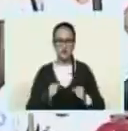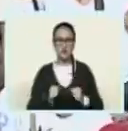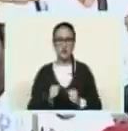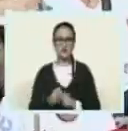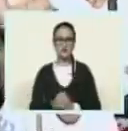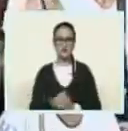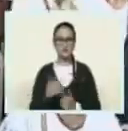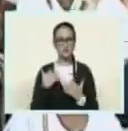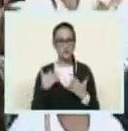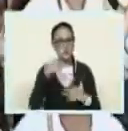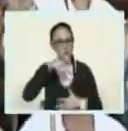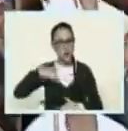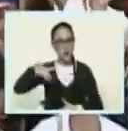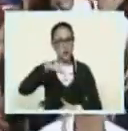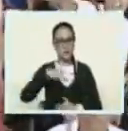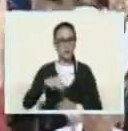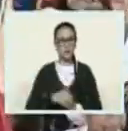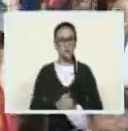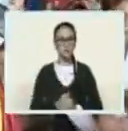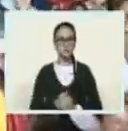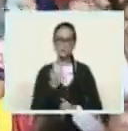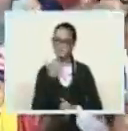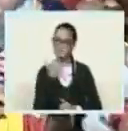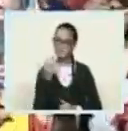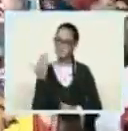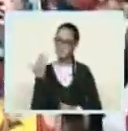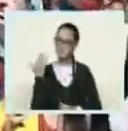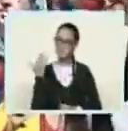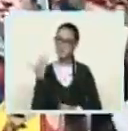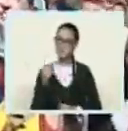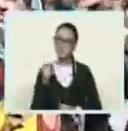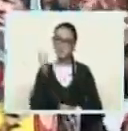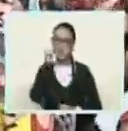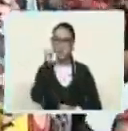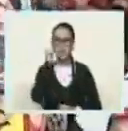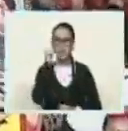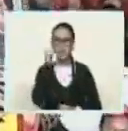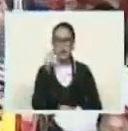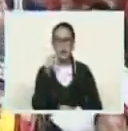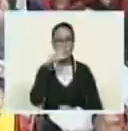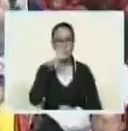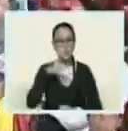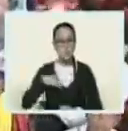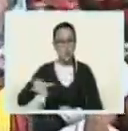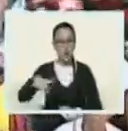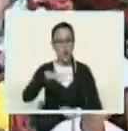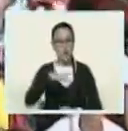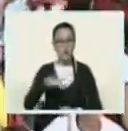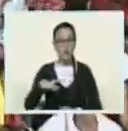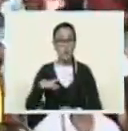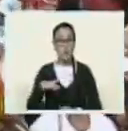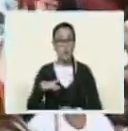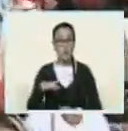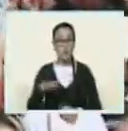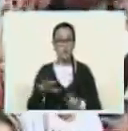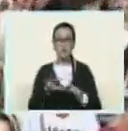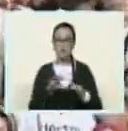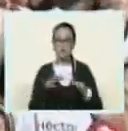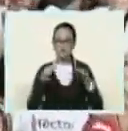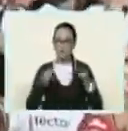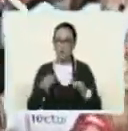patriotas. Hace pocos días, el pueblo se ha reencontrado con la